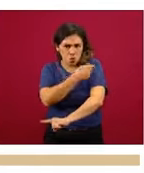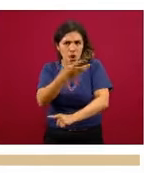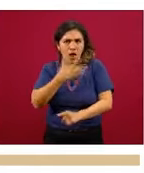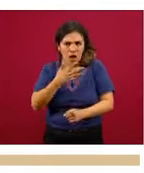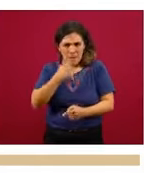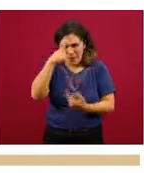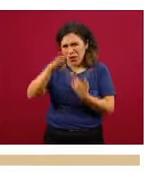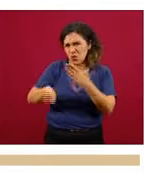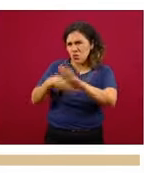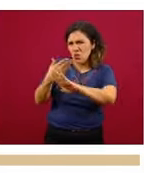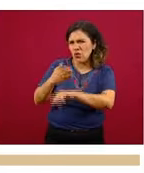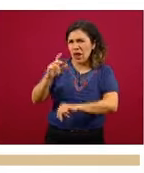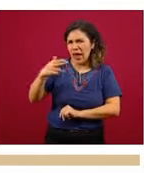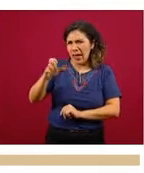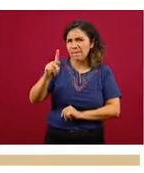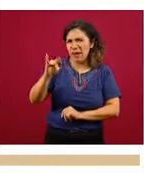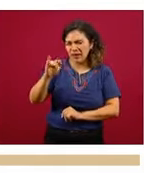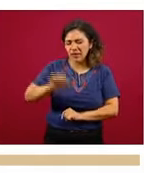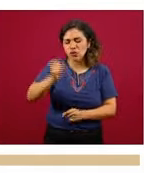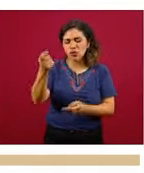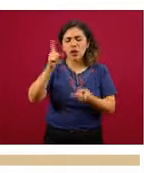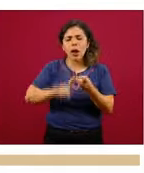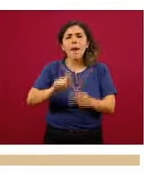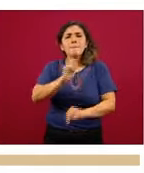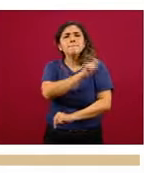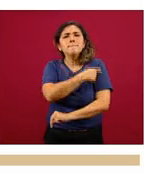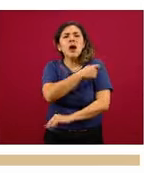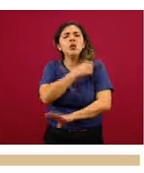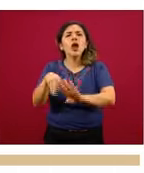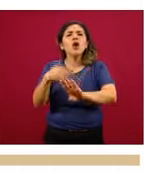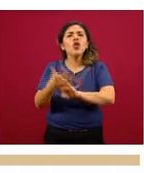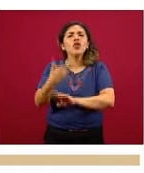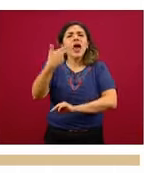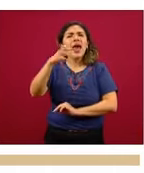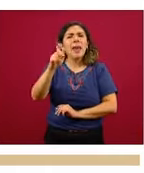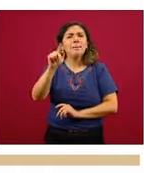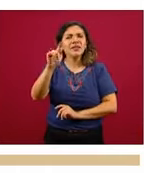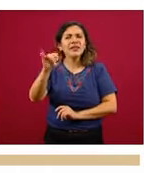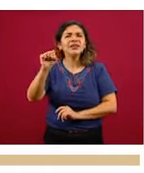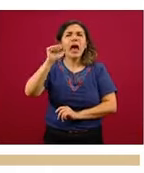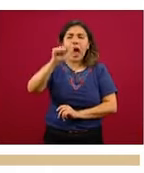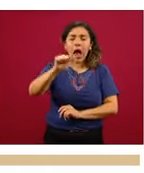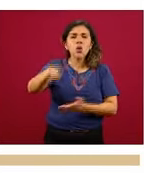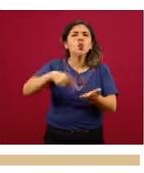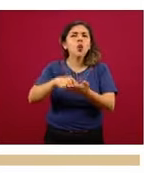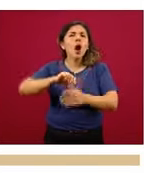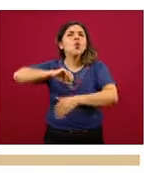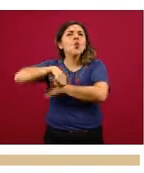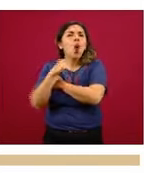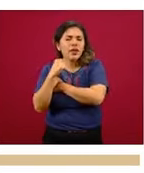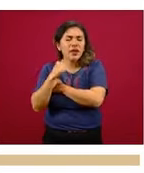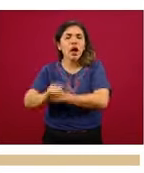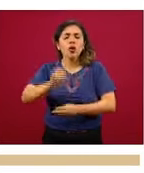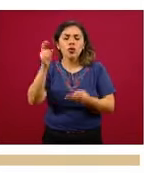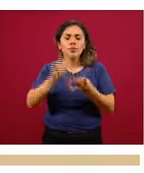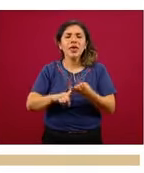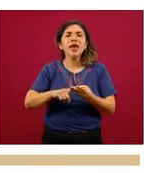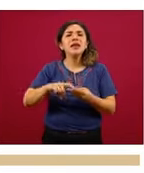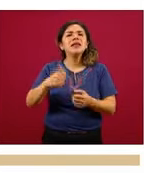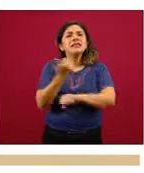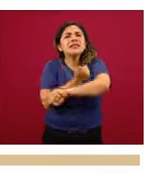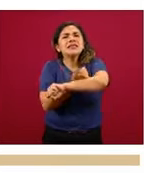universal contra hepatitis B y también la vacuna contra hepatitis A, por ejemplo, en guarderías, la sangre segura a partir